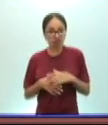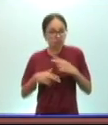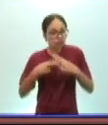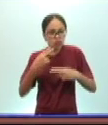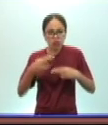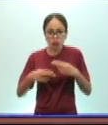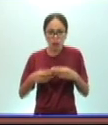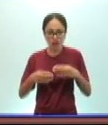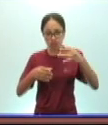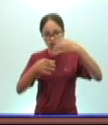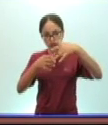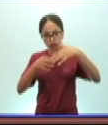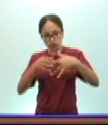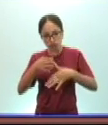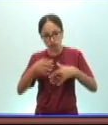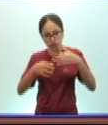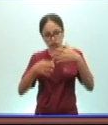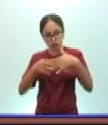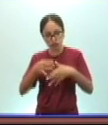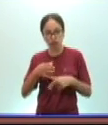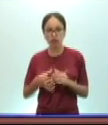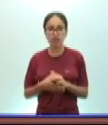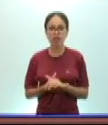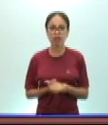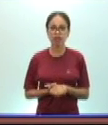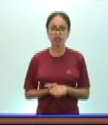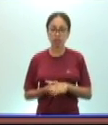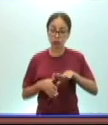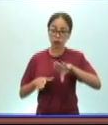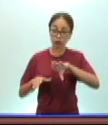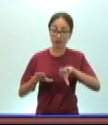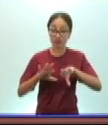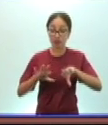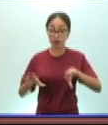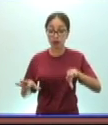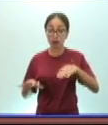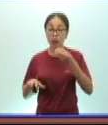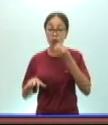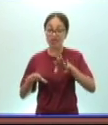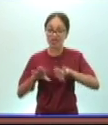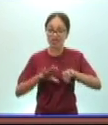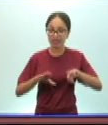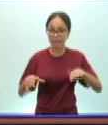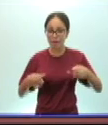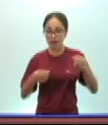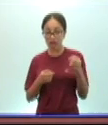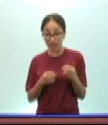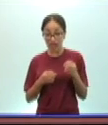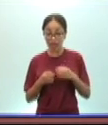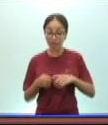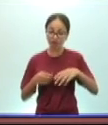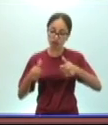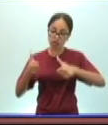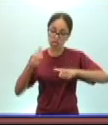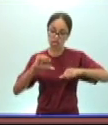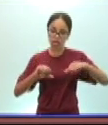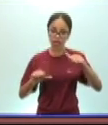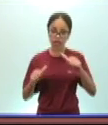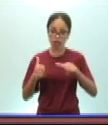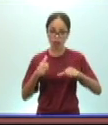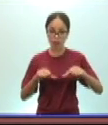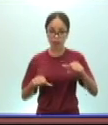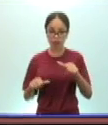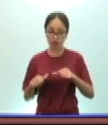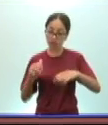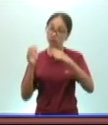de filtración? Que es la operación que nos permite separar los componentes de esta mezcla de agua y poliespuma teniendo en cuenta